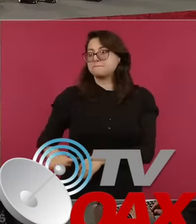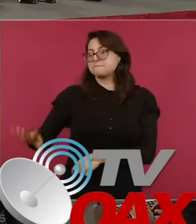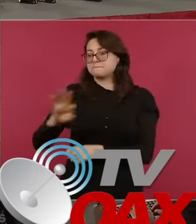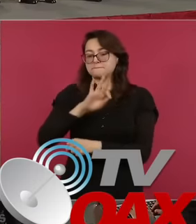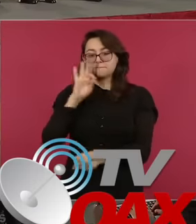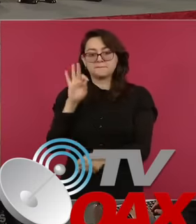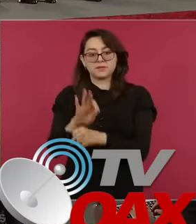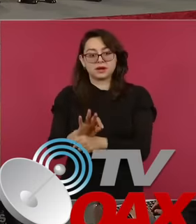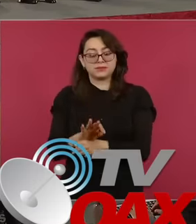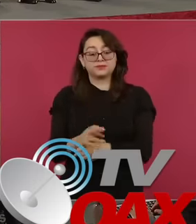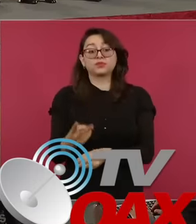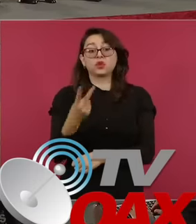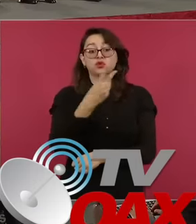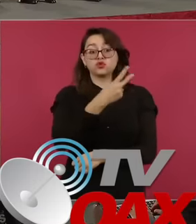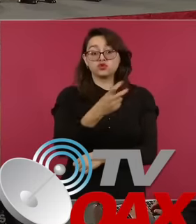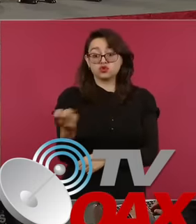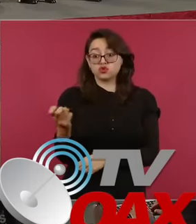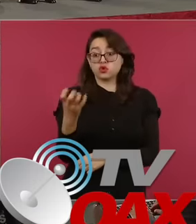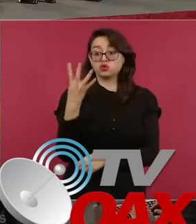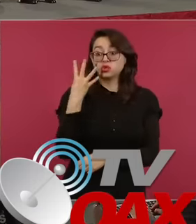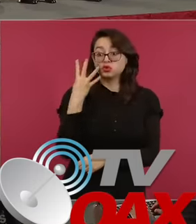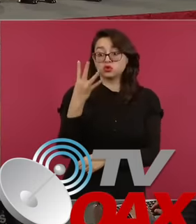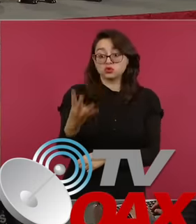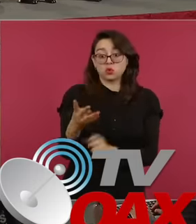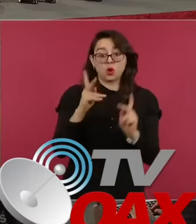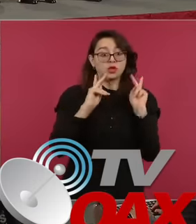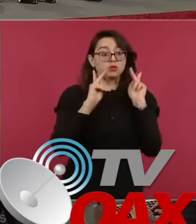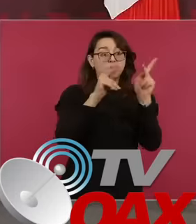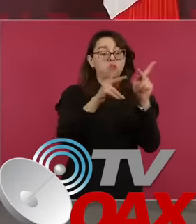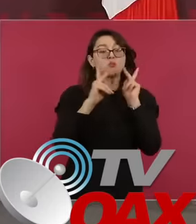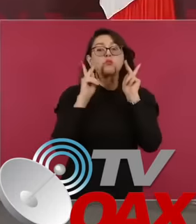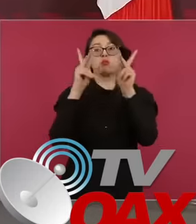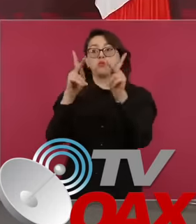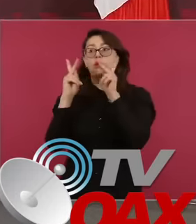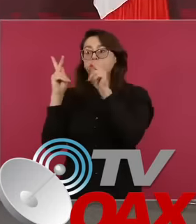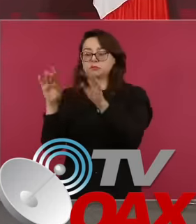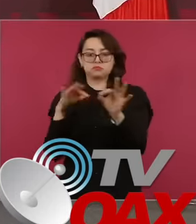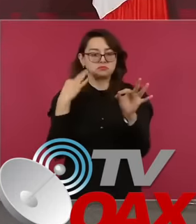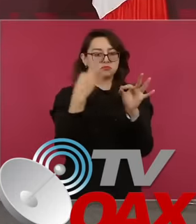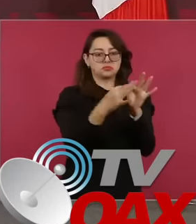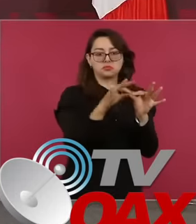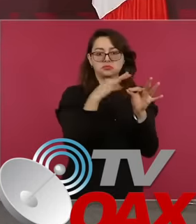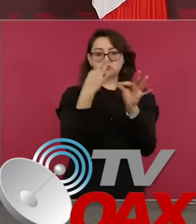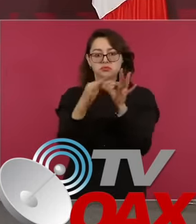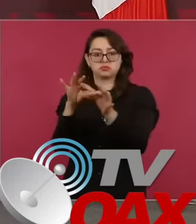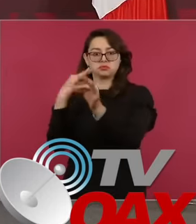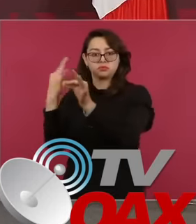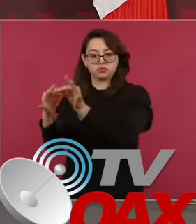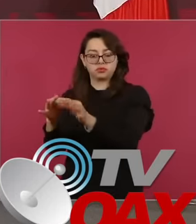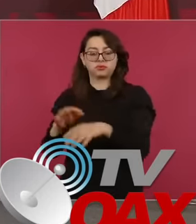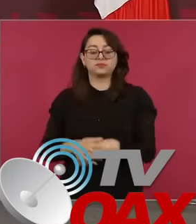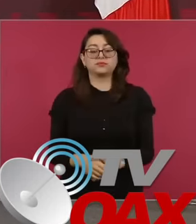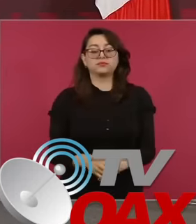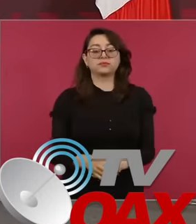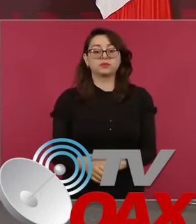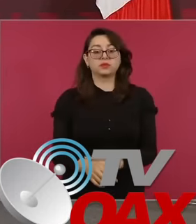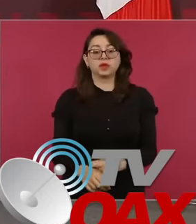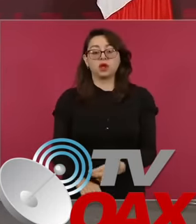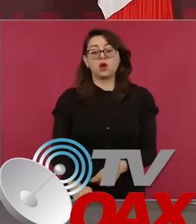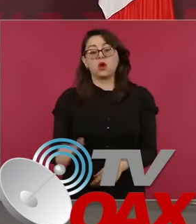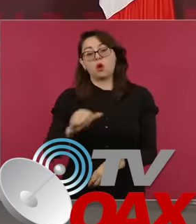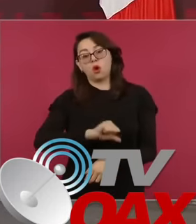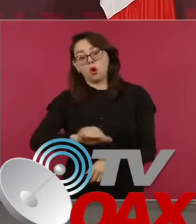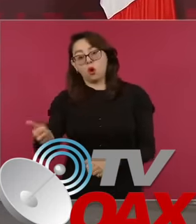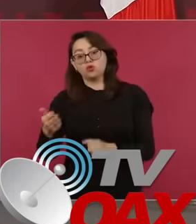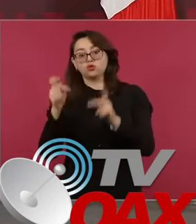han requerido a través de las consultas que se han hecho a la ciudadanía. El puente de Boca del Cerro, que más tarde lo explicará